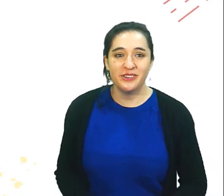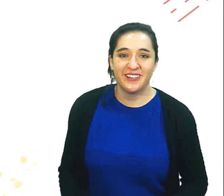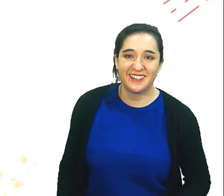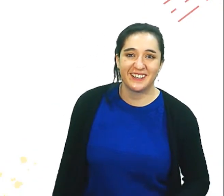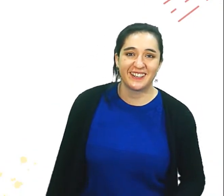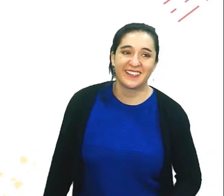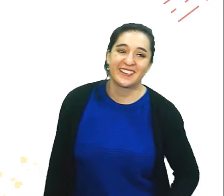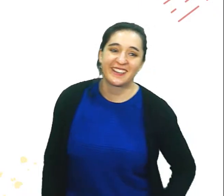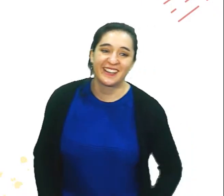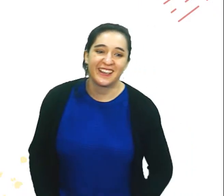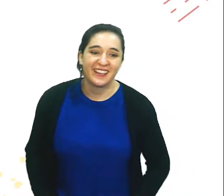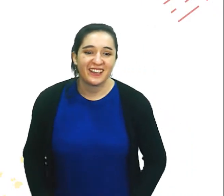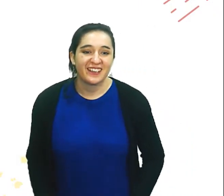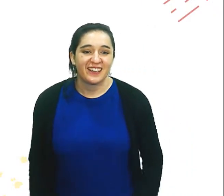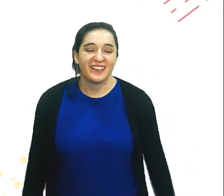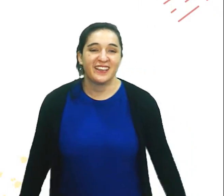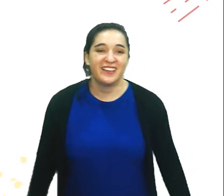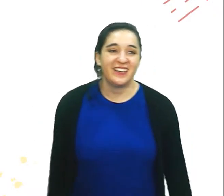tiempo.